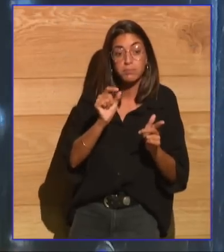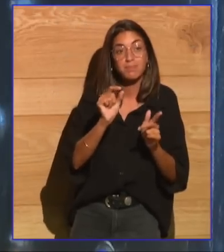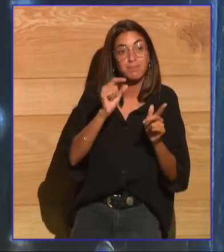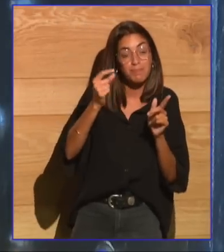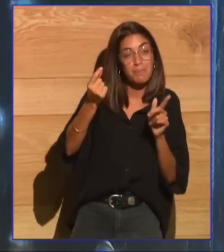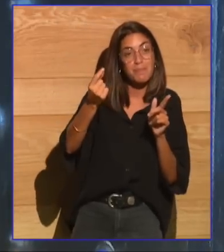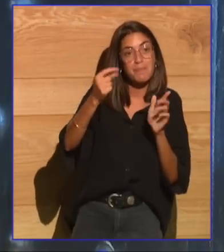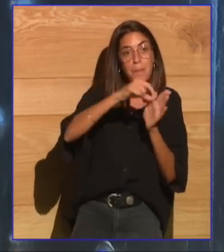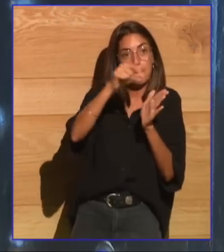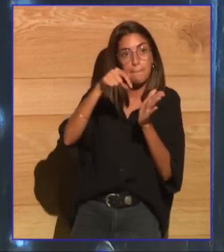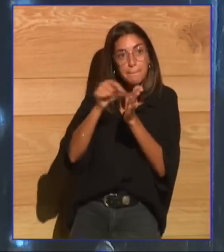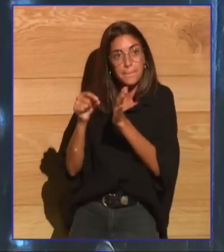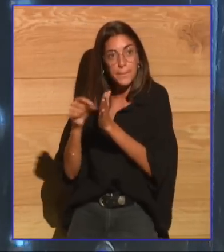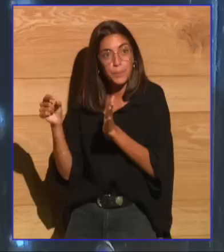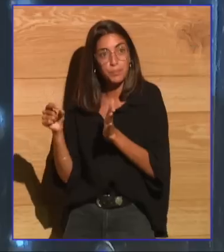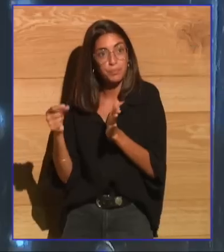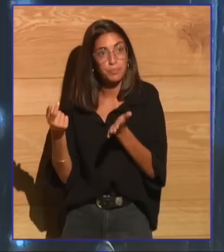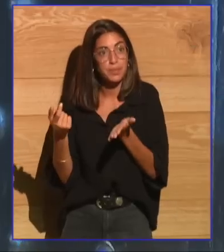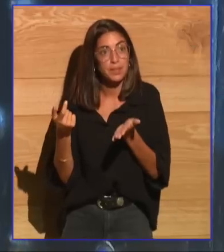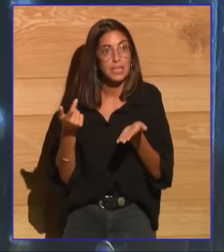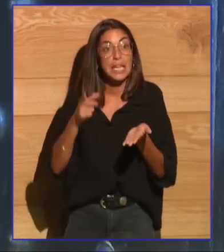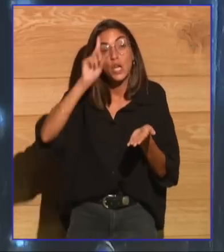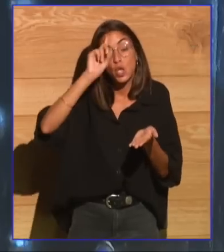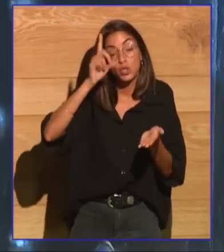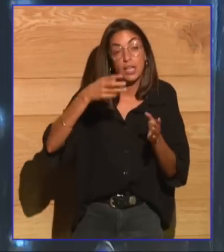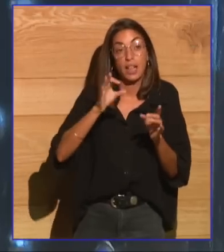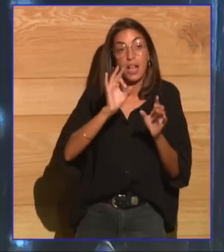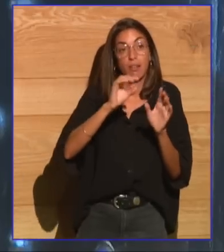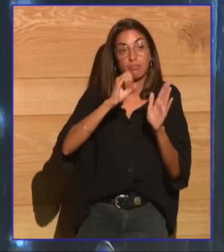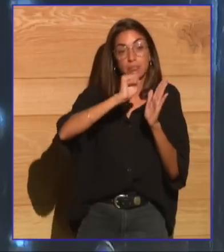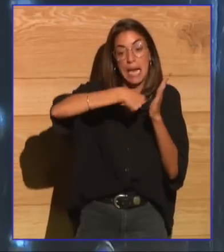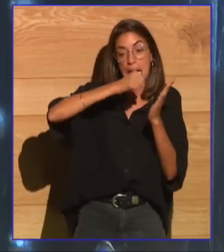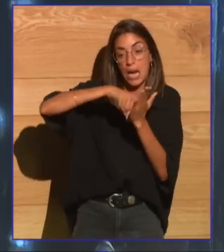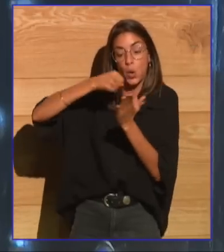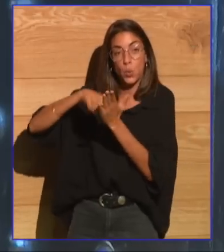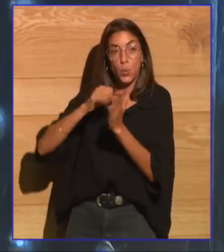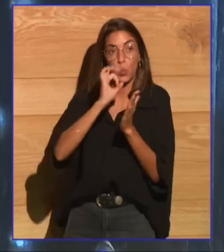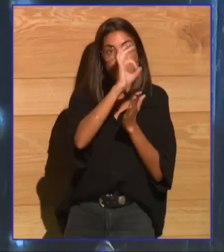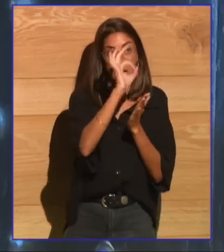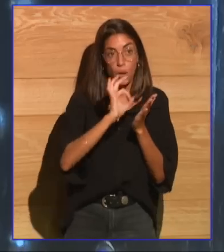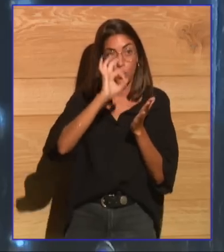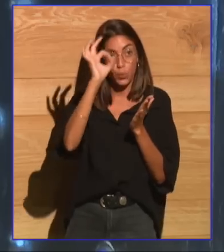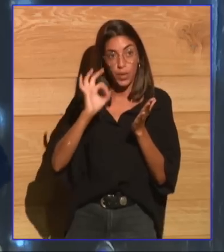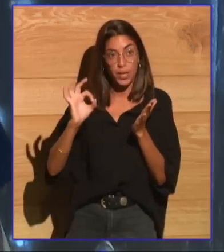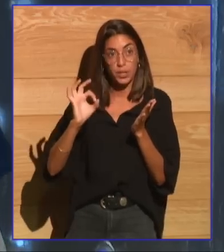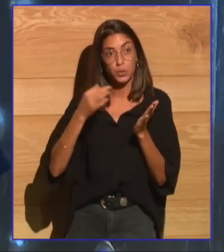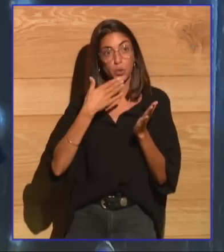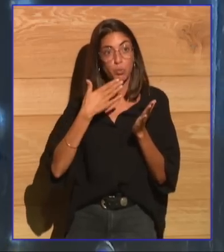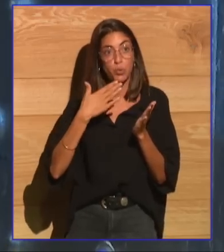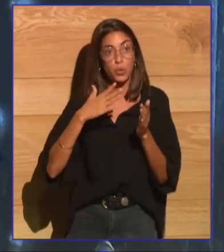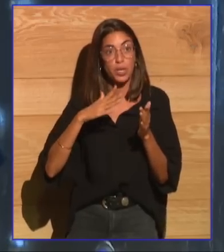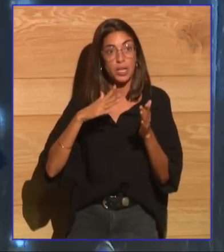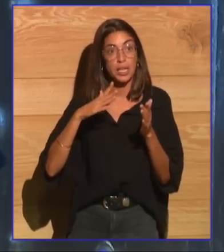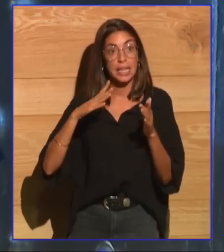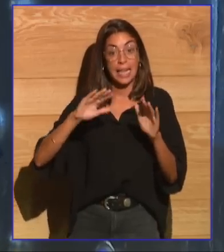con los pequeños agujeros de mariah de eso pero los pequeños pequeños agujeros de bala en el